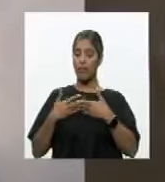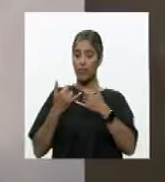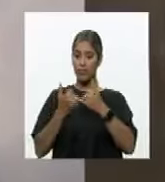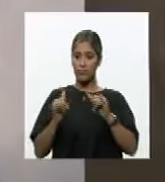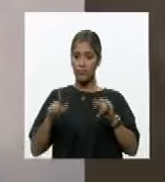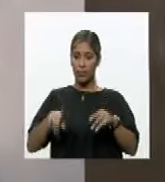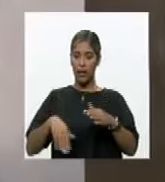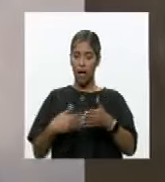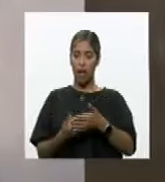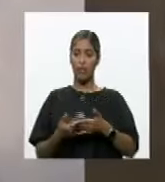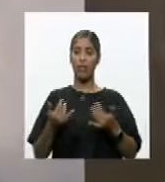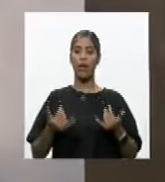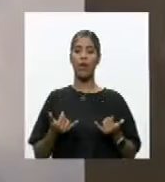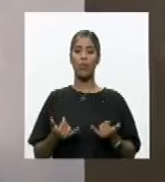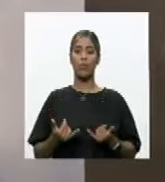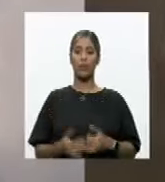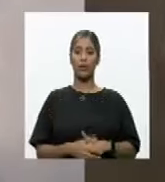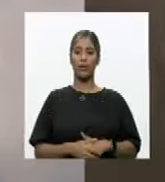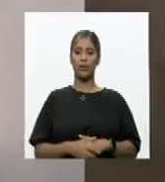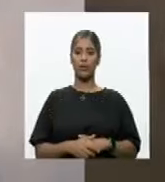día.